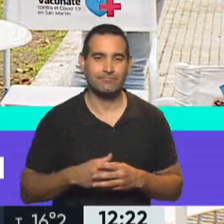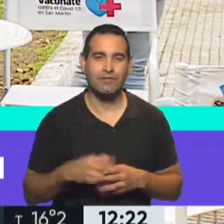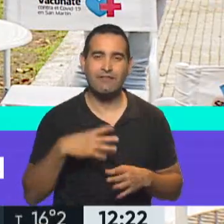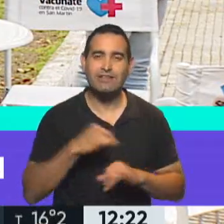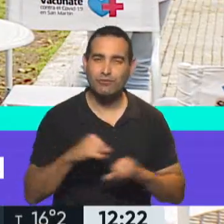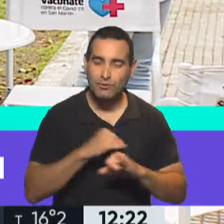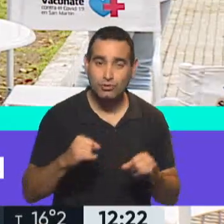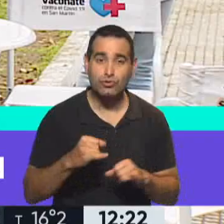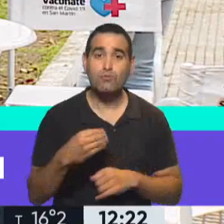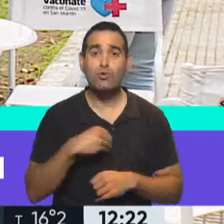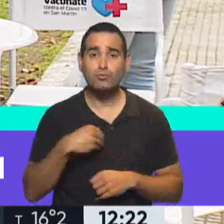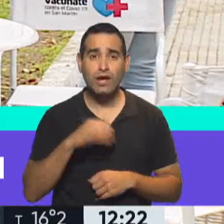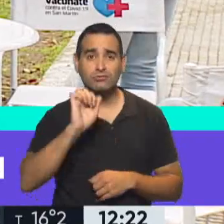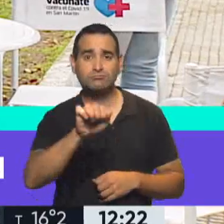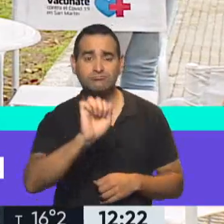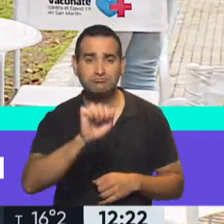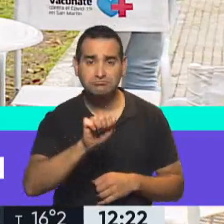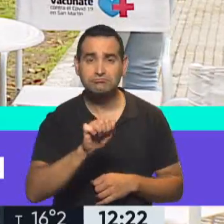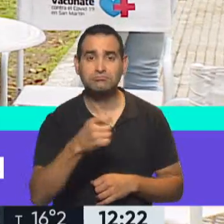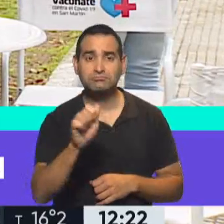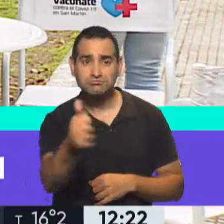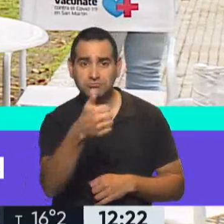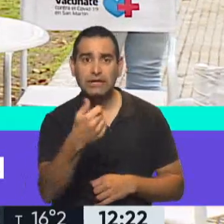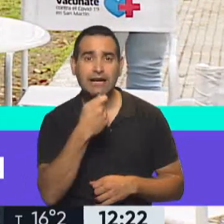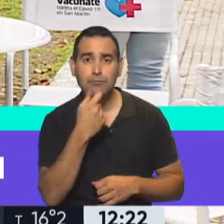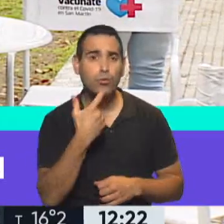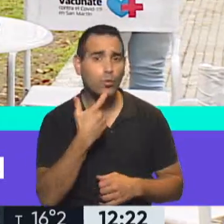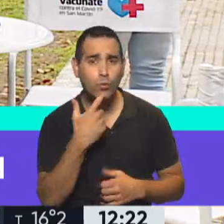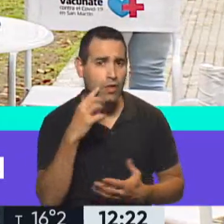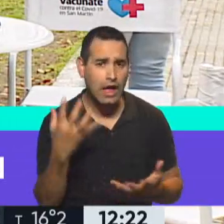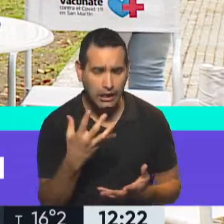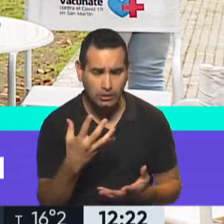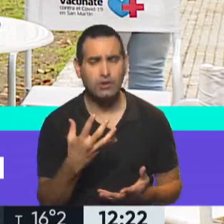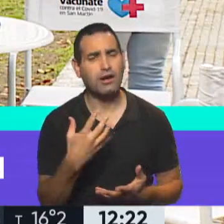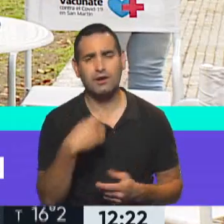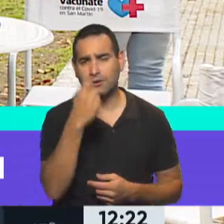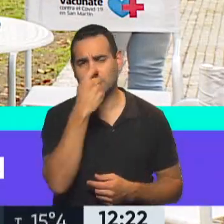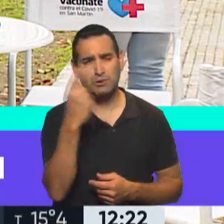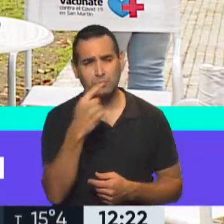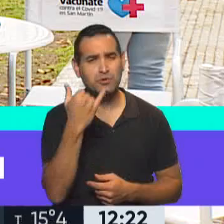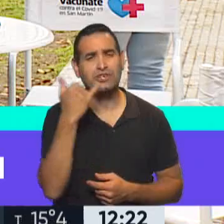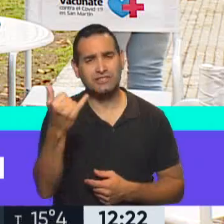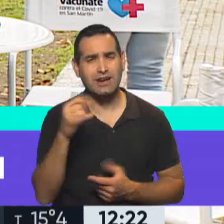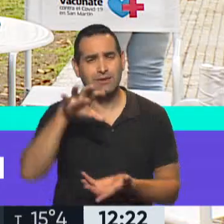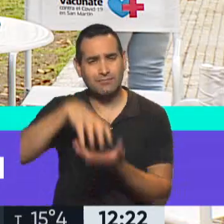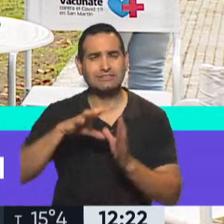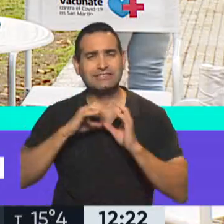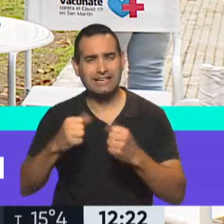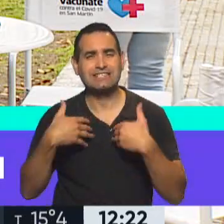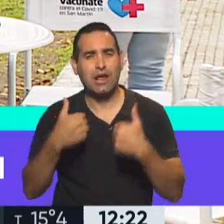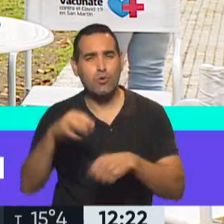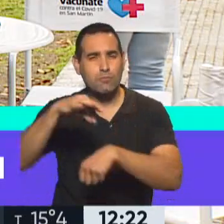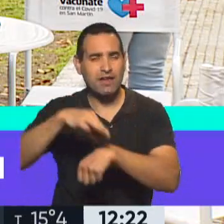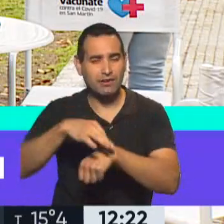Cuando los voluntarios van y golpean la puerta, si tienen alguna duda de salud, inmediatamente llaman a la Secretaría de Salud o a un médico